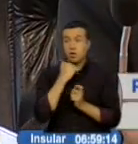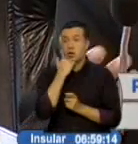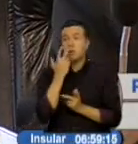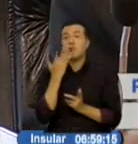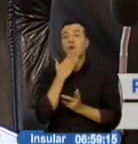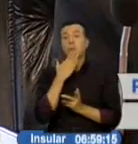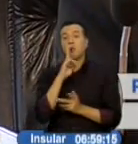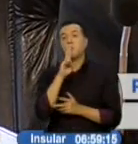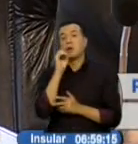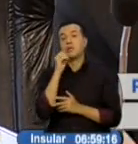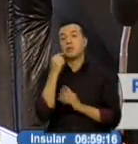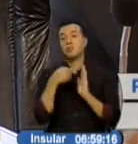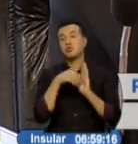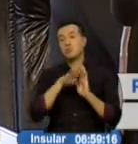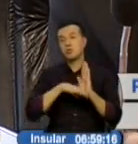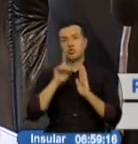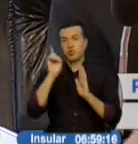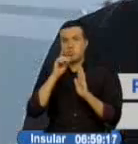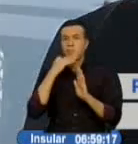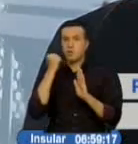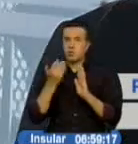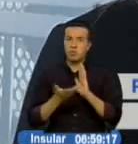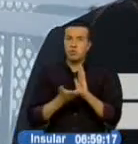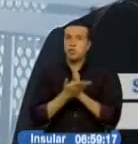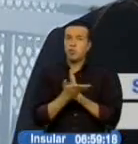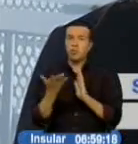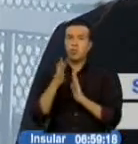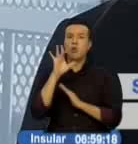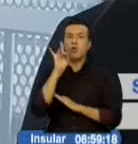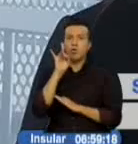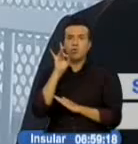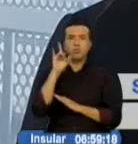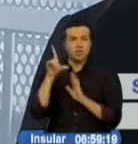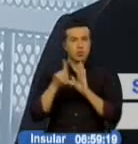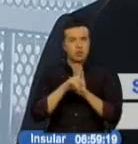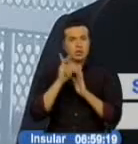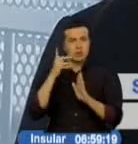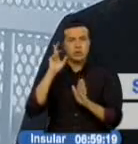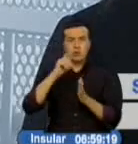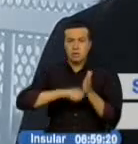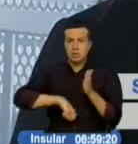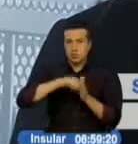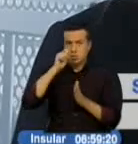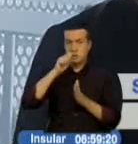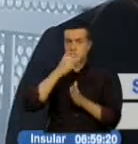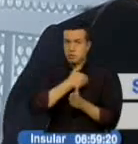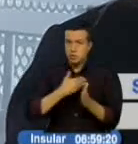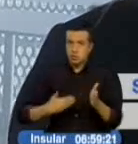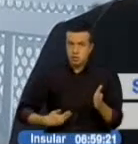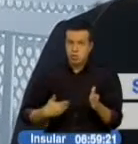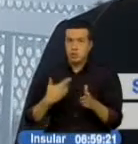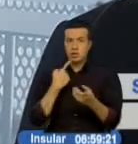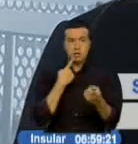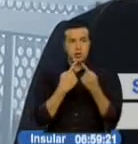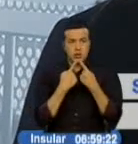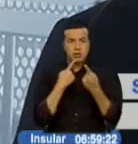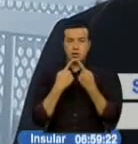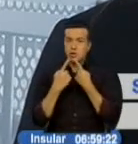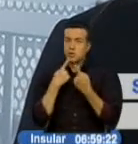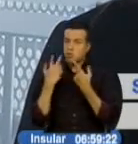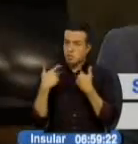nada teniendo 20, sino que hay que concentrarlos en 8. Es una ley que está preparando el Ejecutivo en función justamente de este diálogo que se